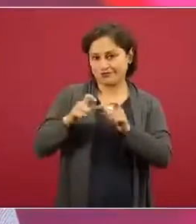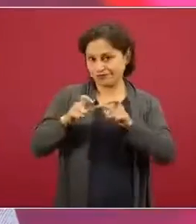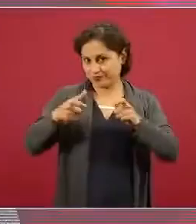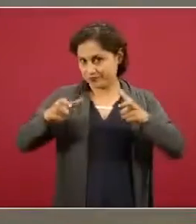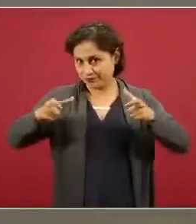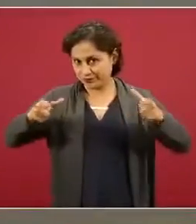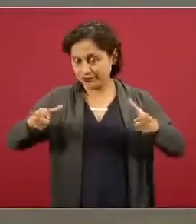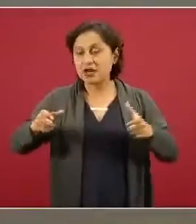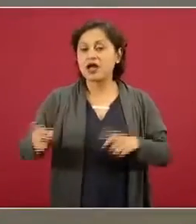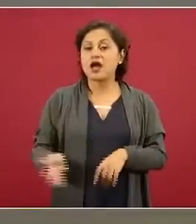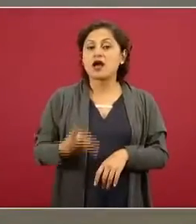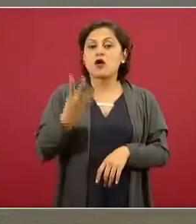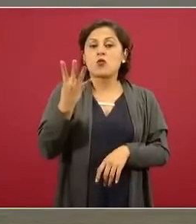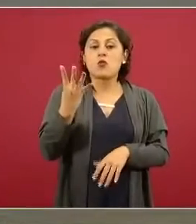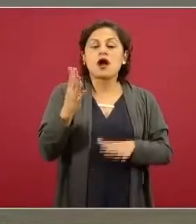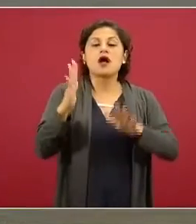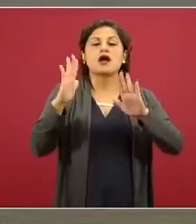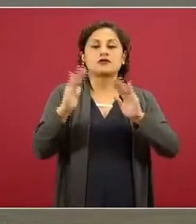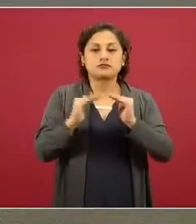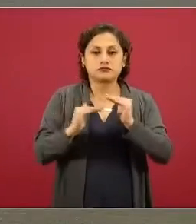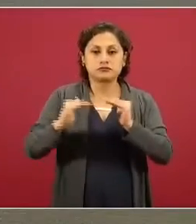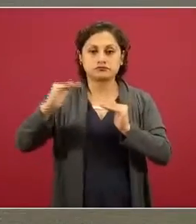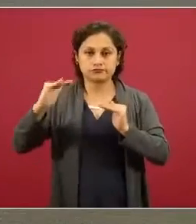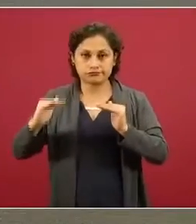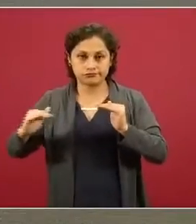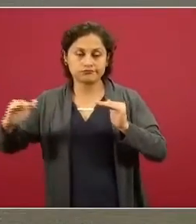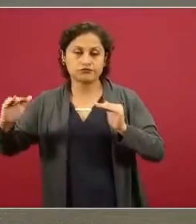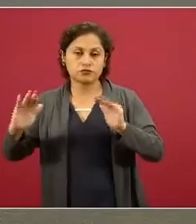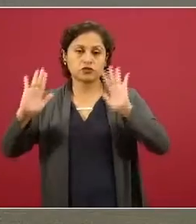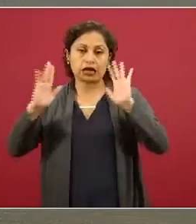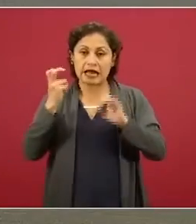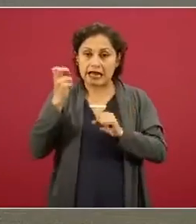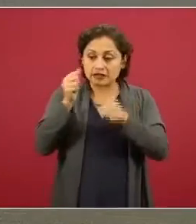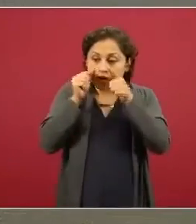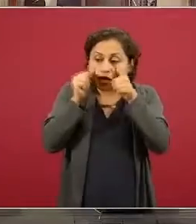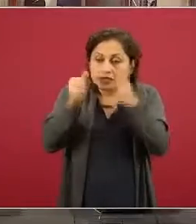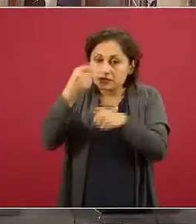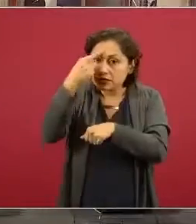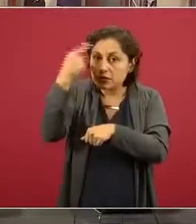en estas 8 entidades cómo tratar de disminuir esta tendencia positiva.